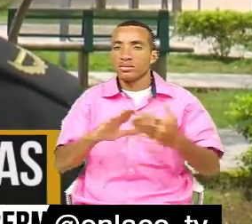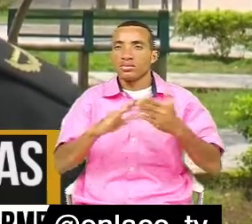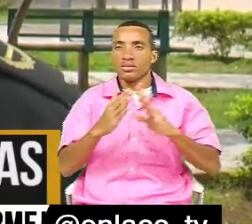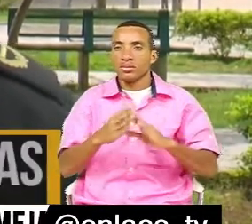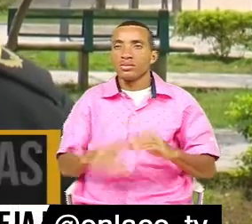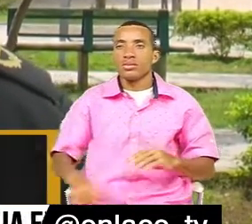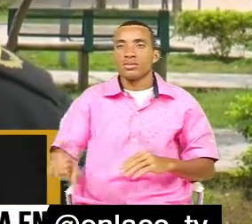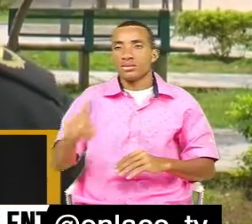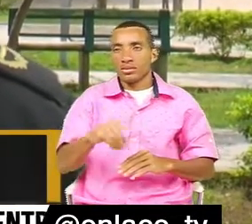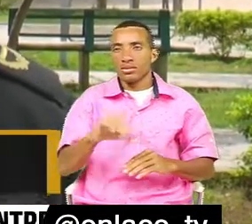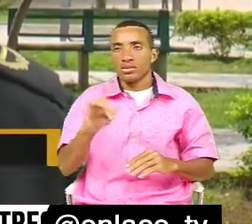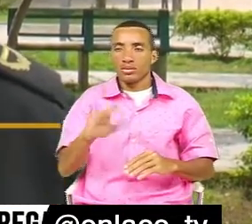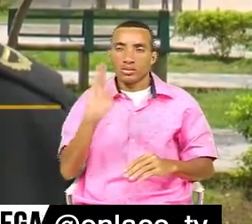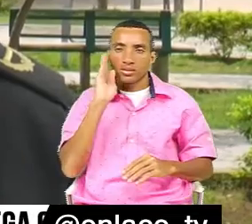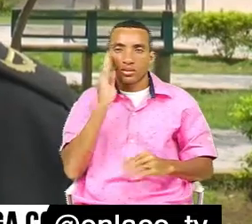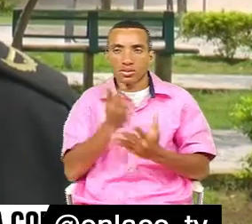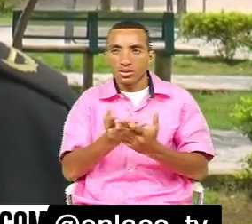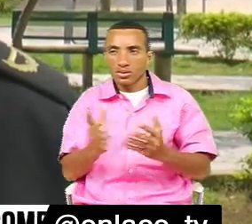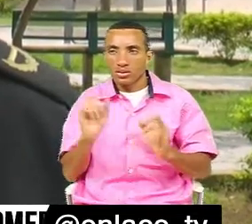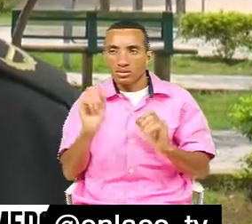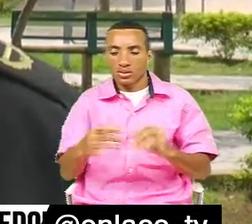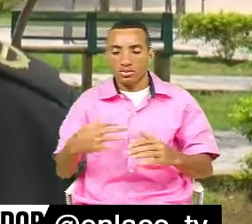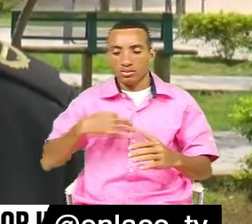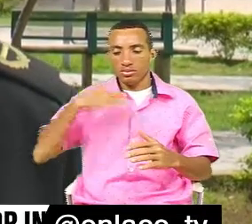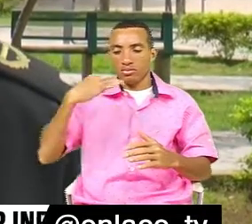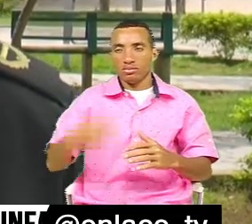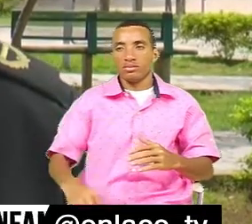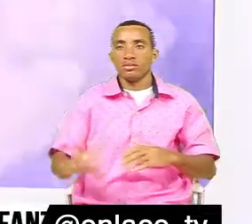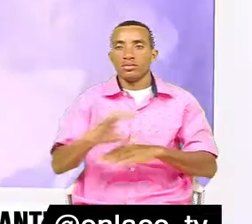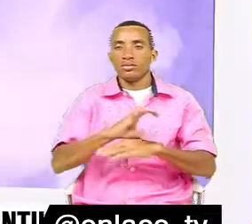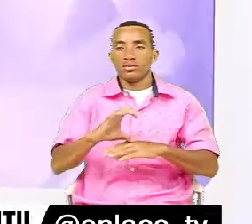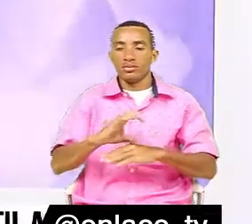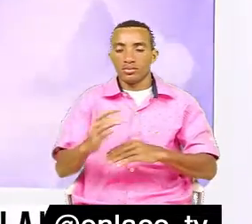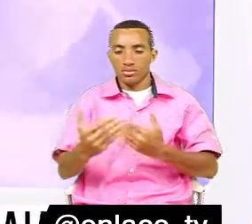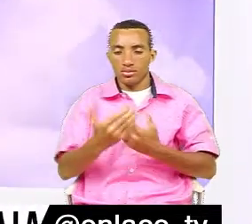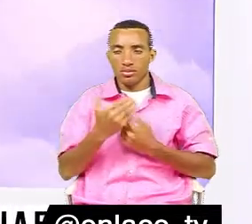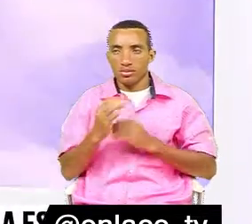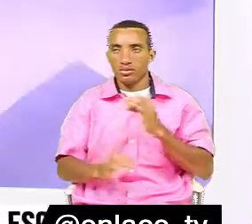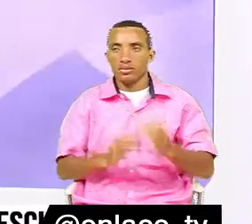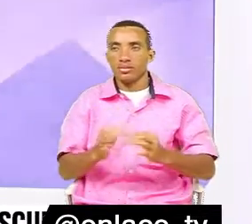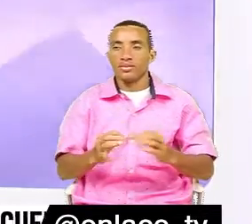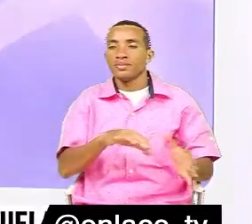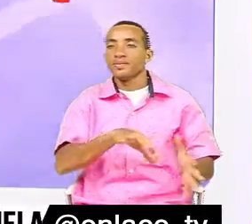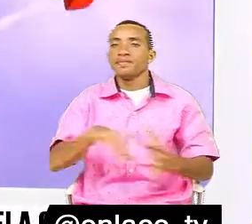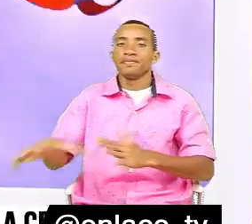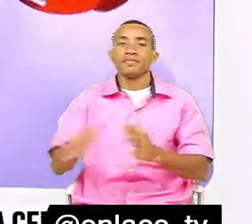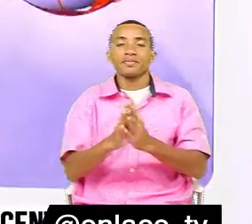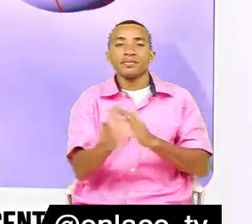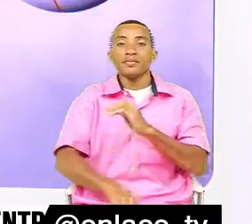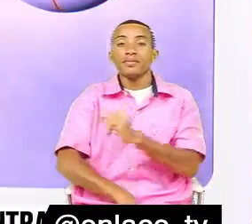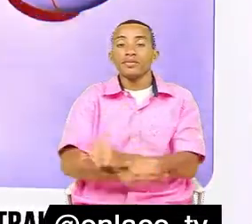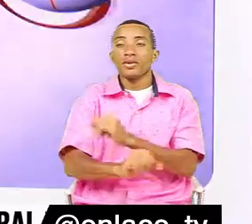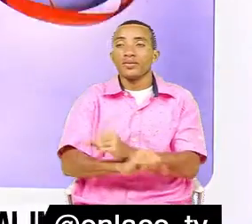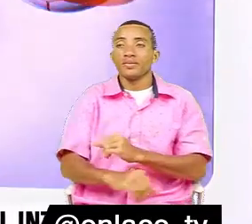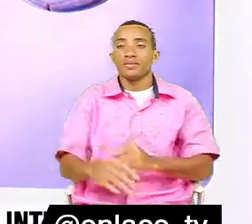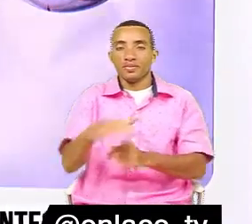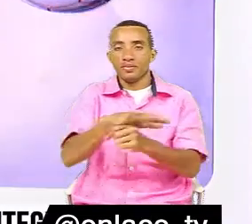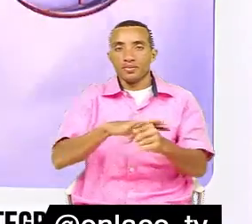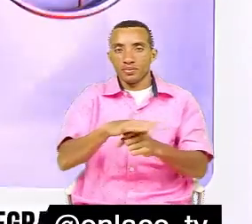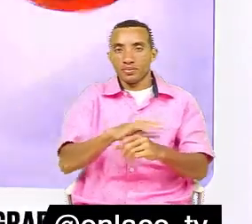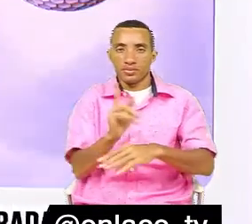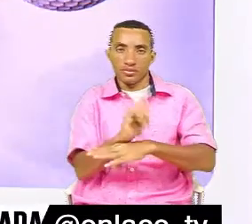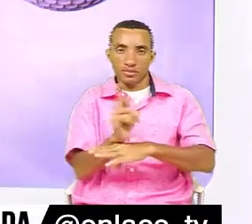armando esos dispositivos para generar cultura y seguridad ciudadana. Hablemos ahora de fútbol y de fútbol del barrio La